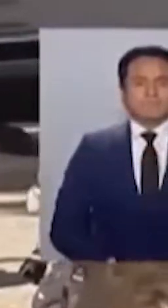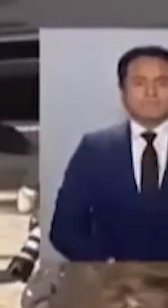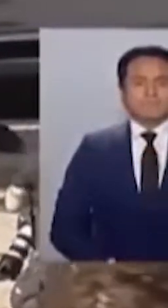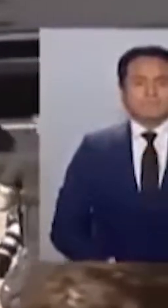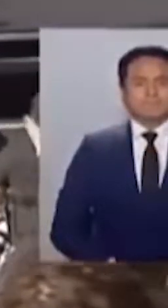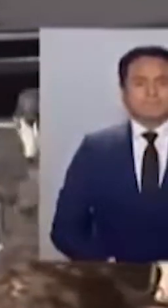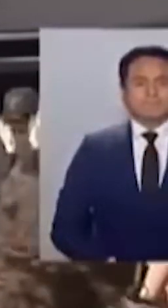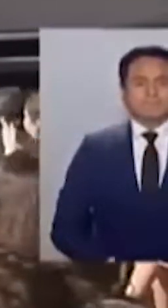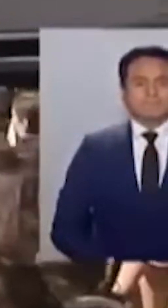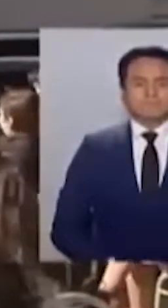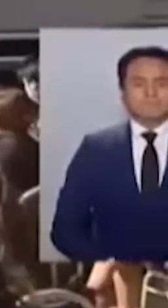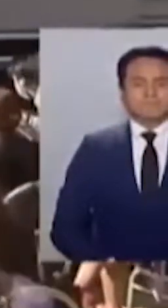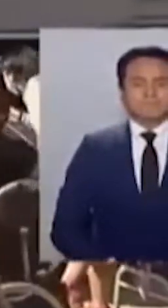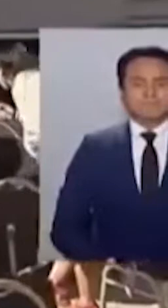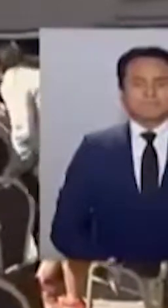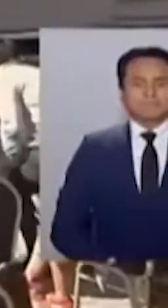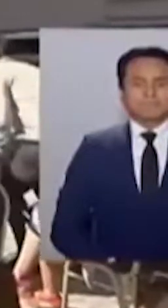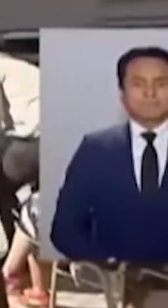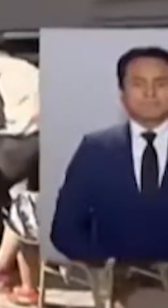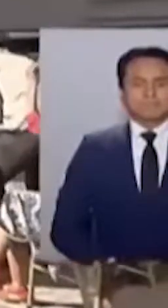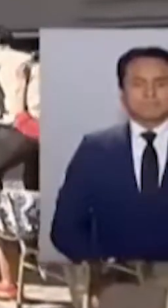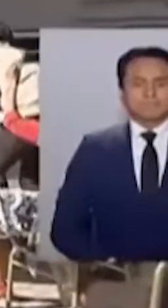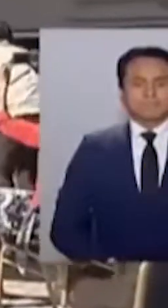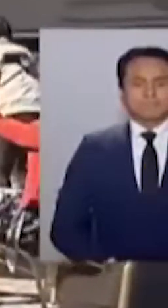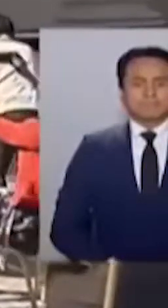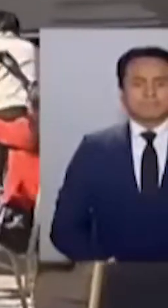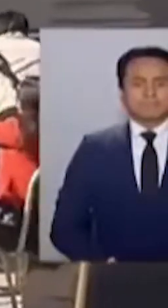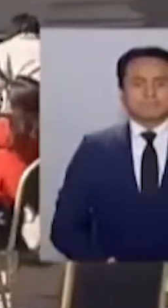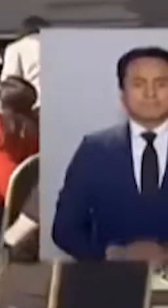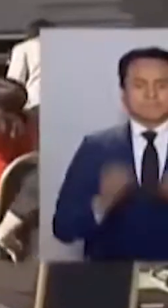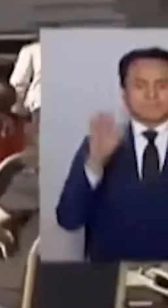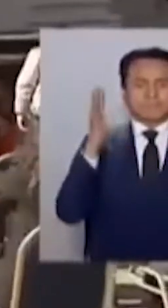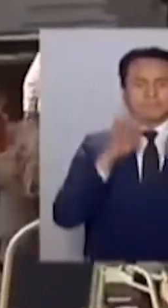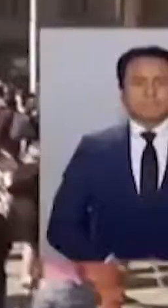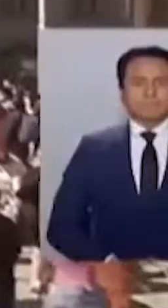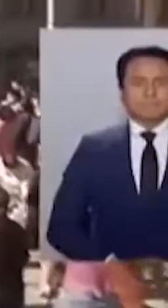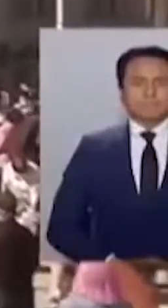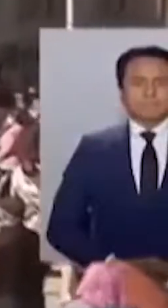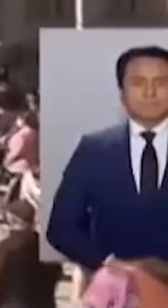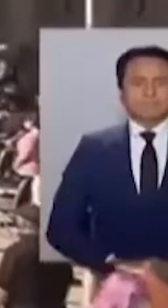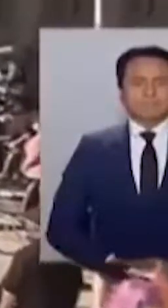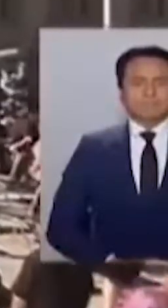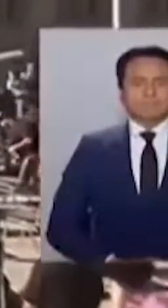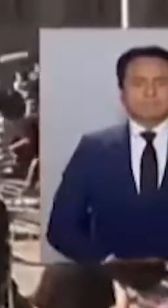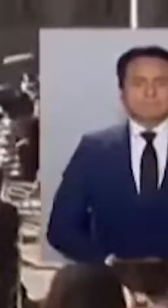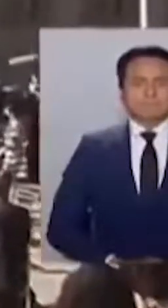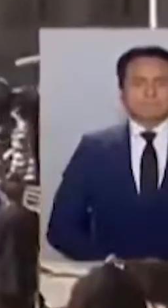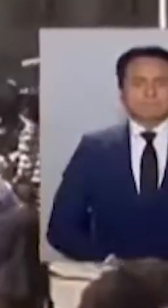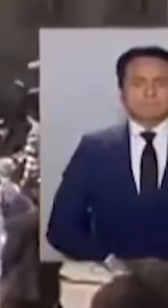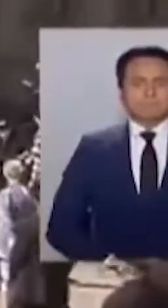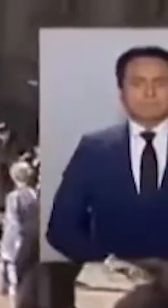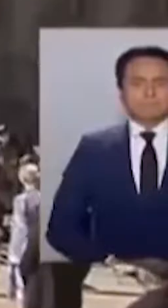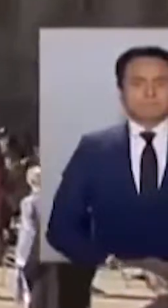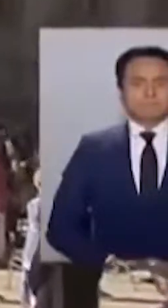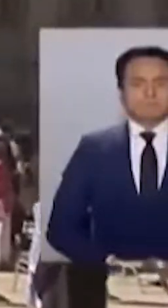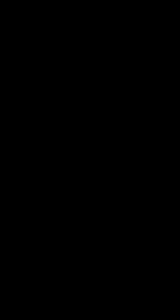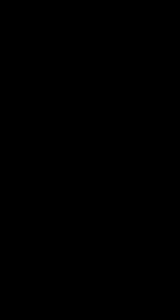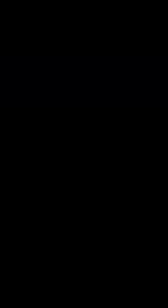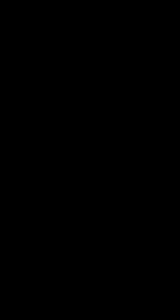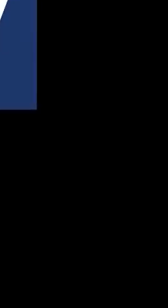por el público. Además, abordó la opinión en torno a las edades de quienes conformarán el gobierno del presidente